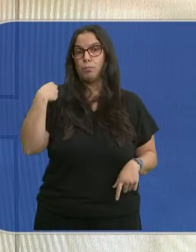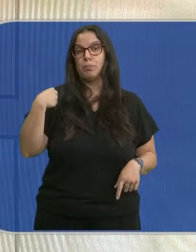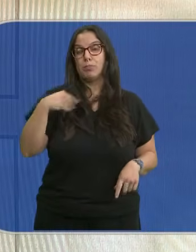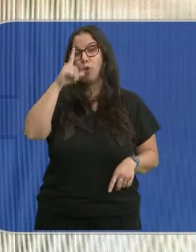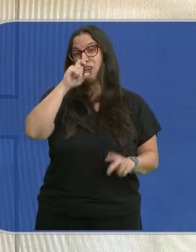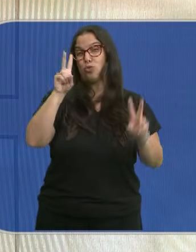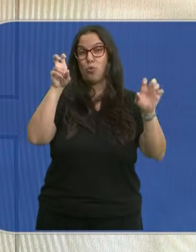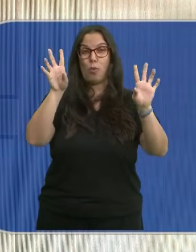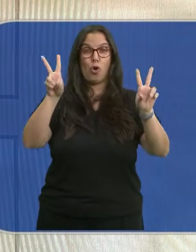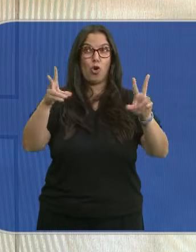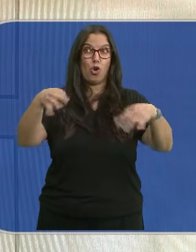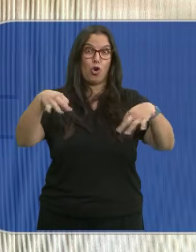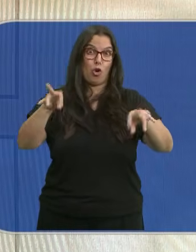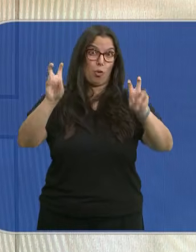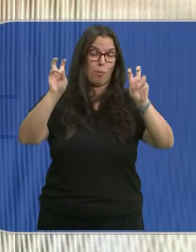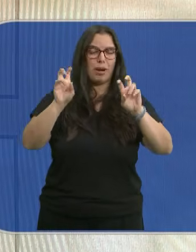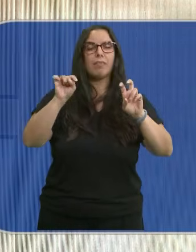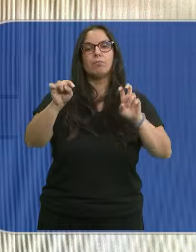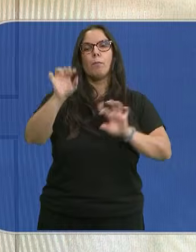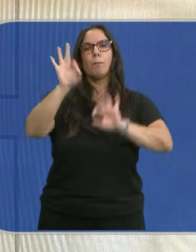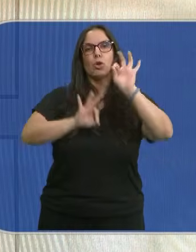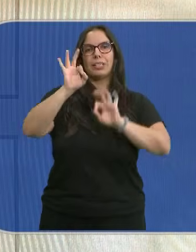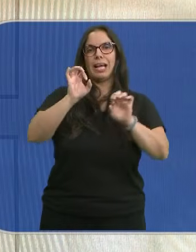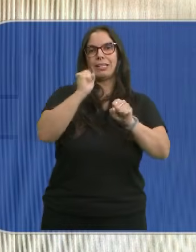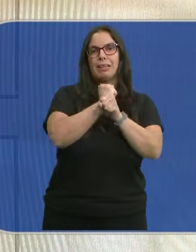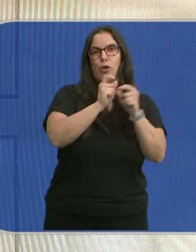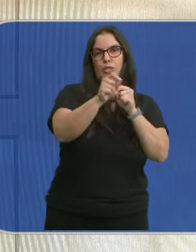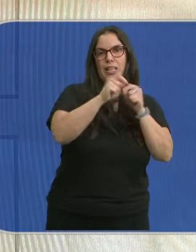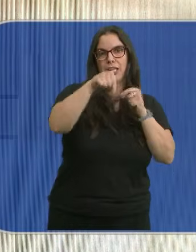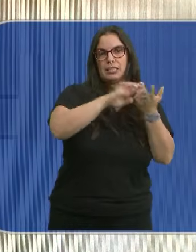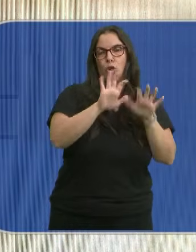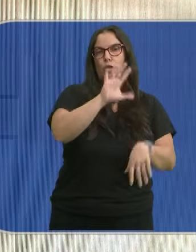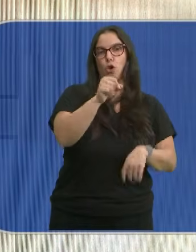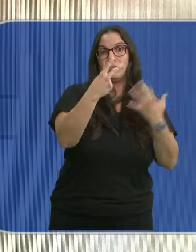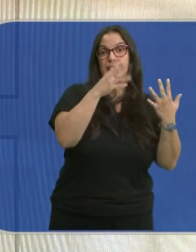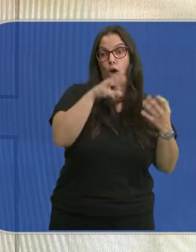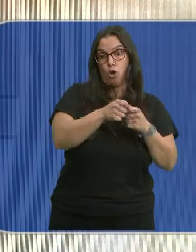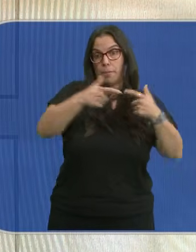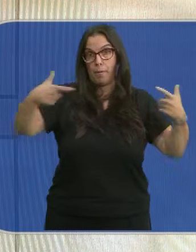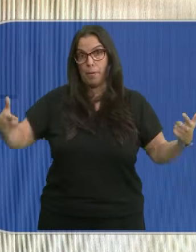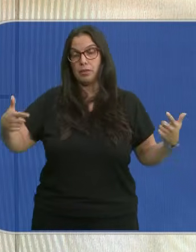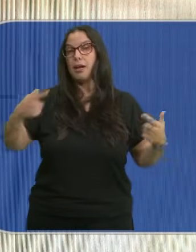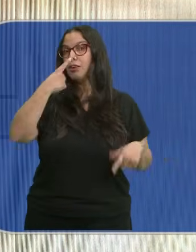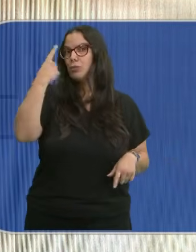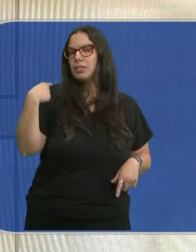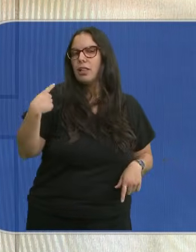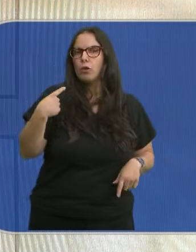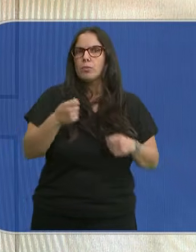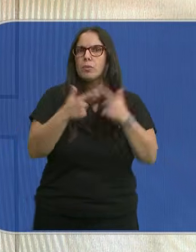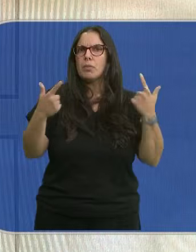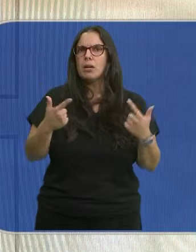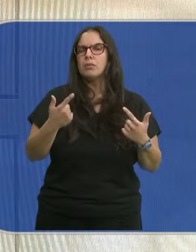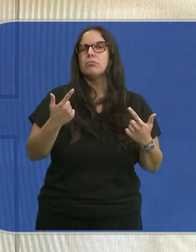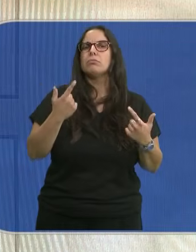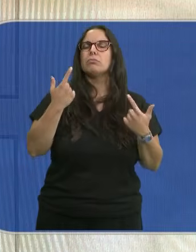nueva normalidad, el porcentaje de teletrabajo en Castilla y León era del 5,7. 3 años después, en 2024, ha aumentado casi